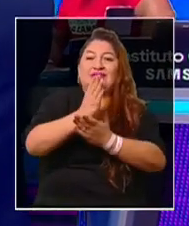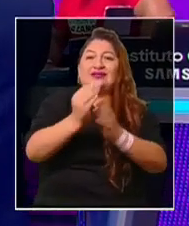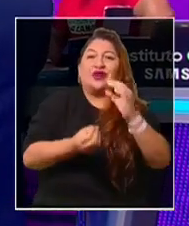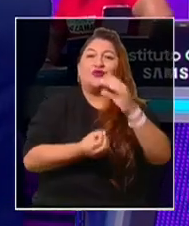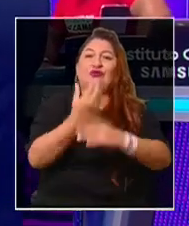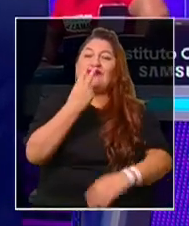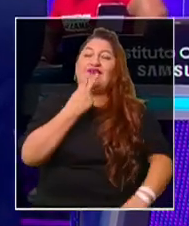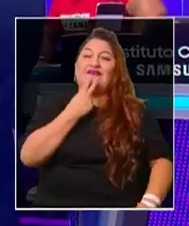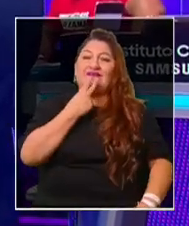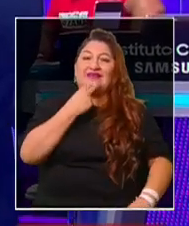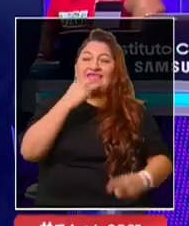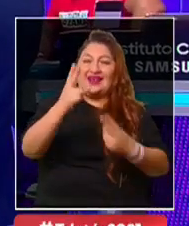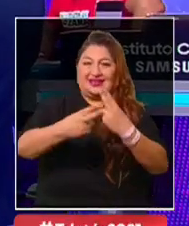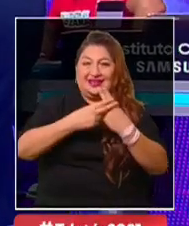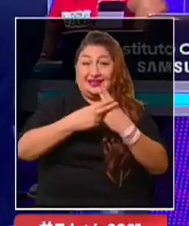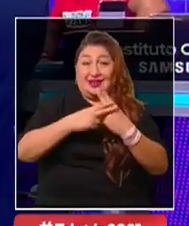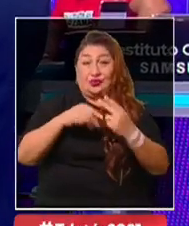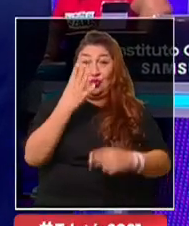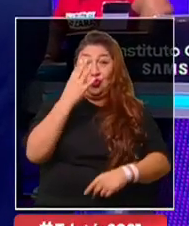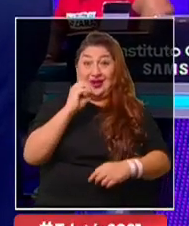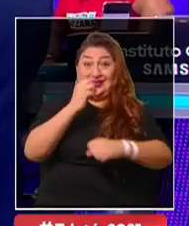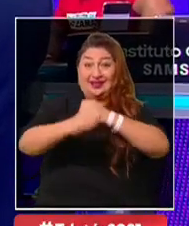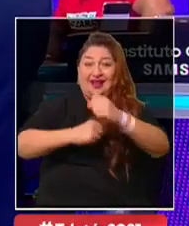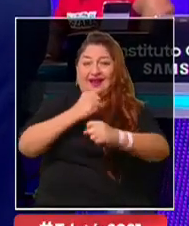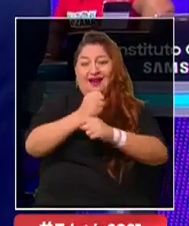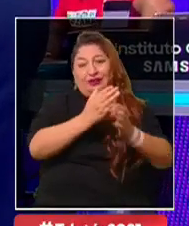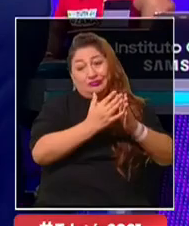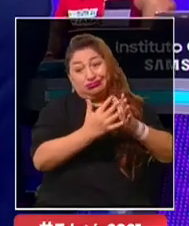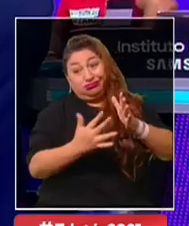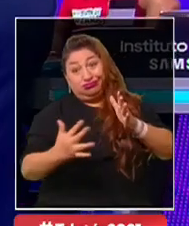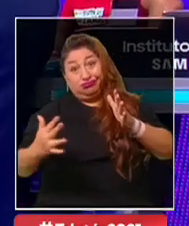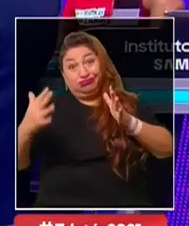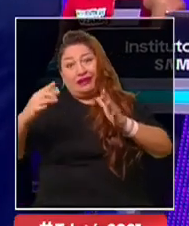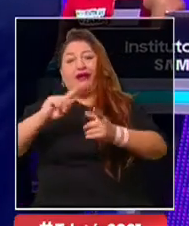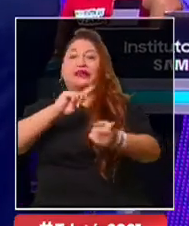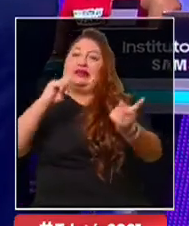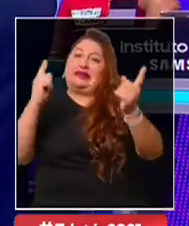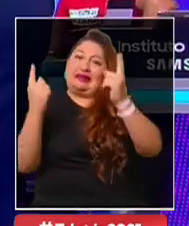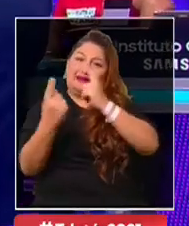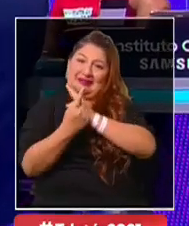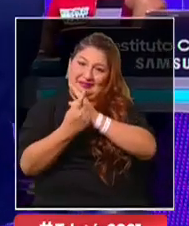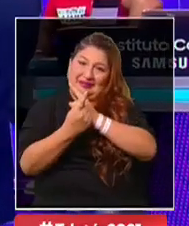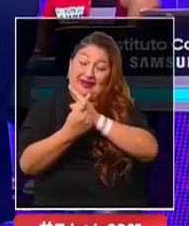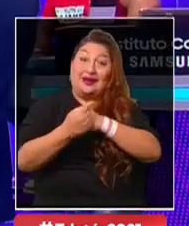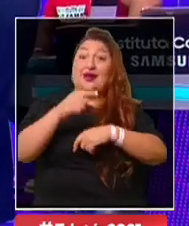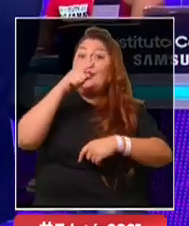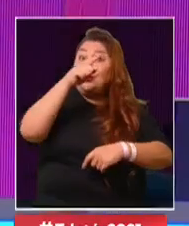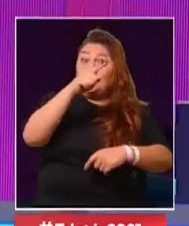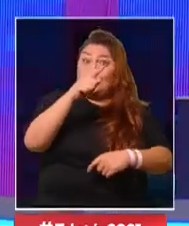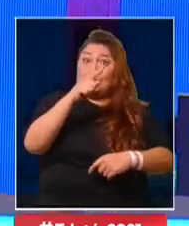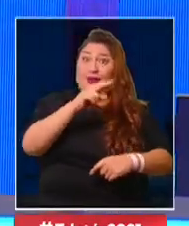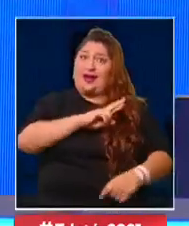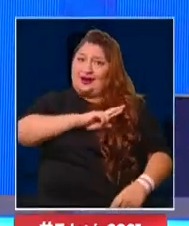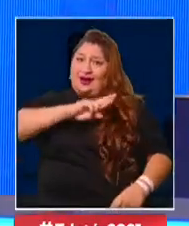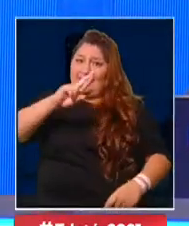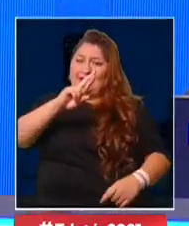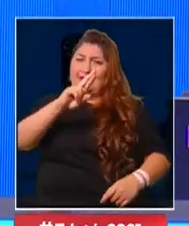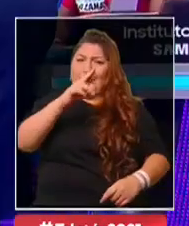la Teletón. Después de 40 años hay que cambiar de generación. Lo dice la Biblia, tú que eres tan religioso. Así